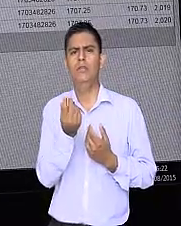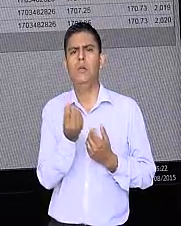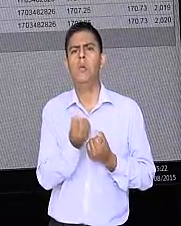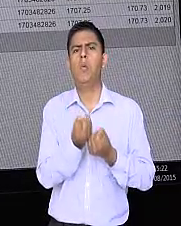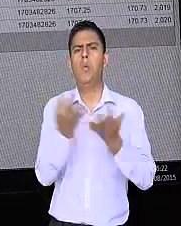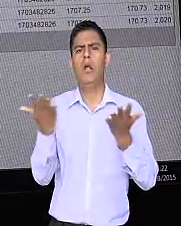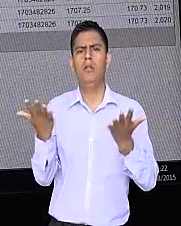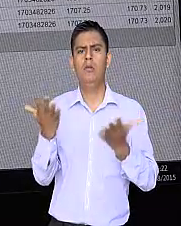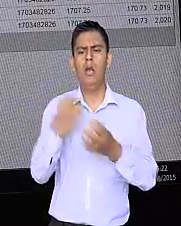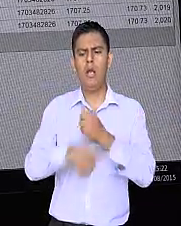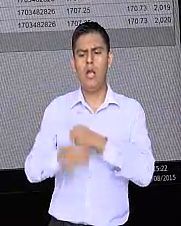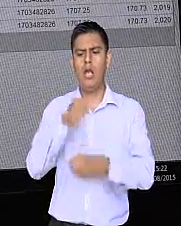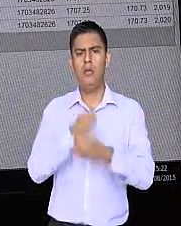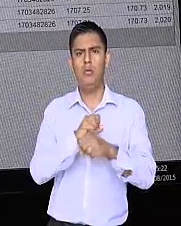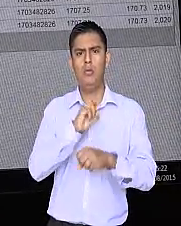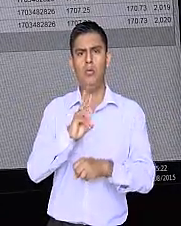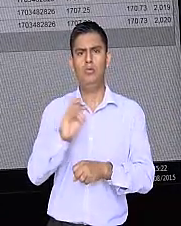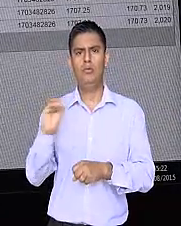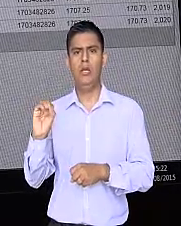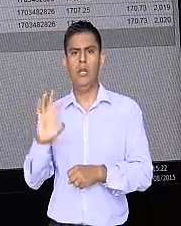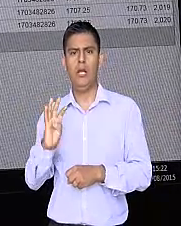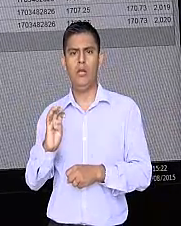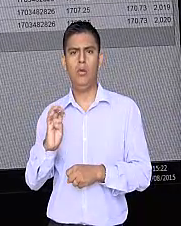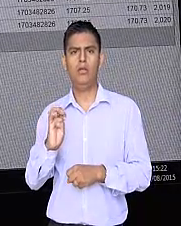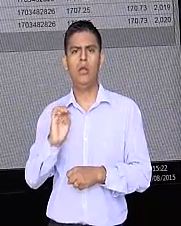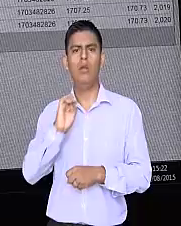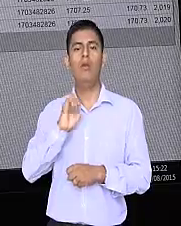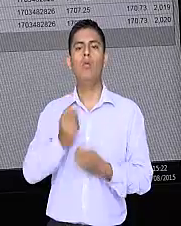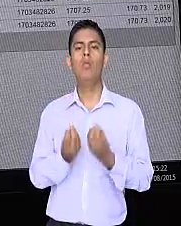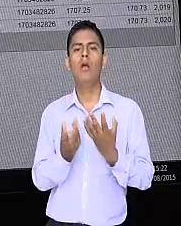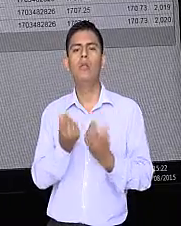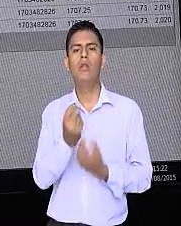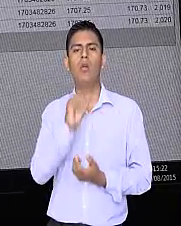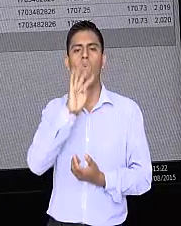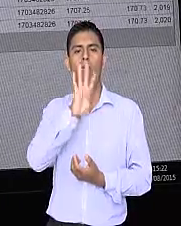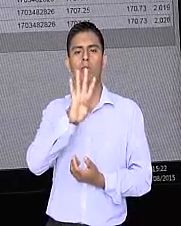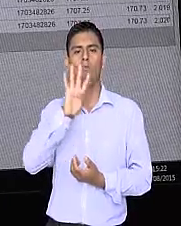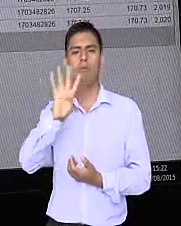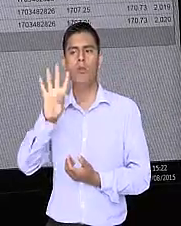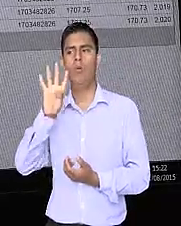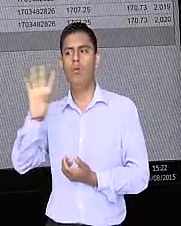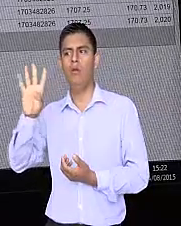tiene un valor que cancelar del año 2014 por